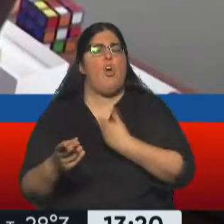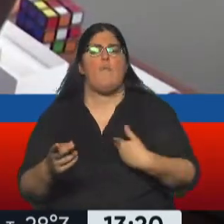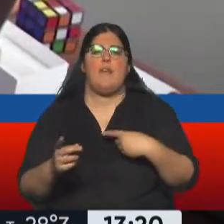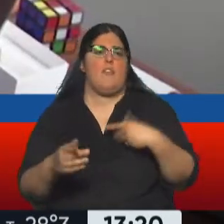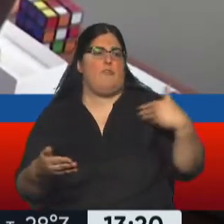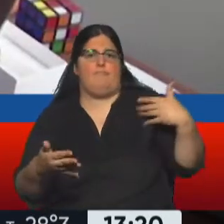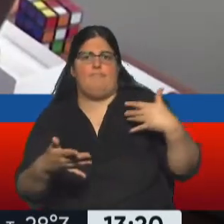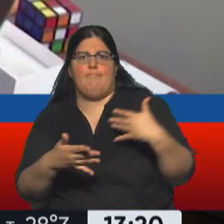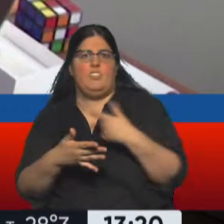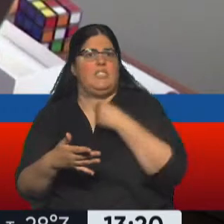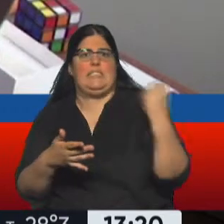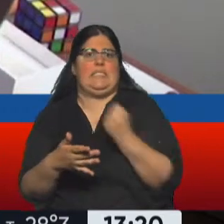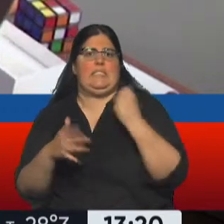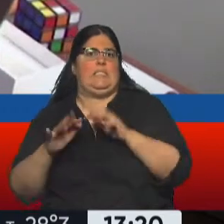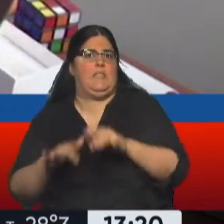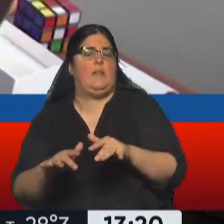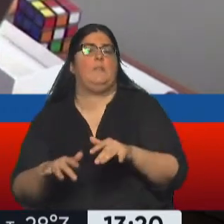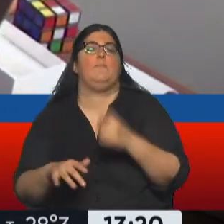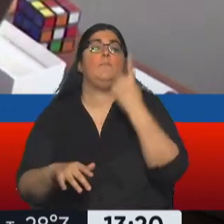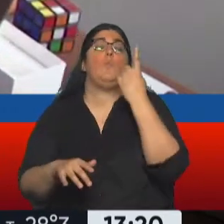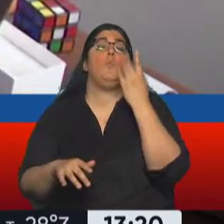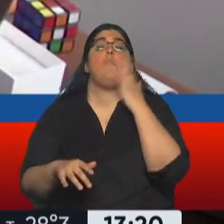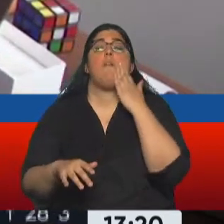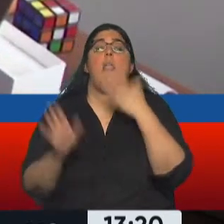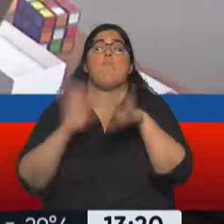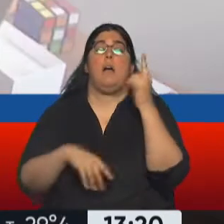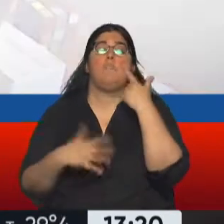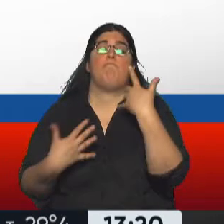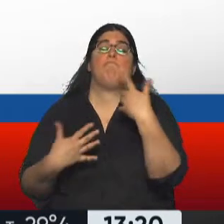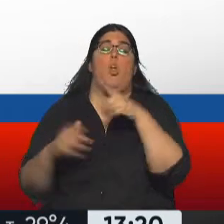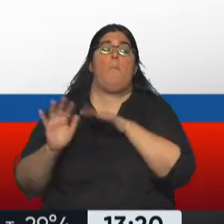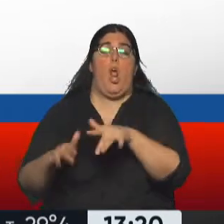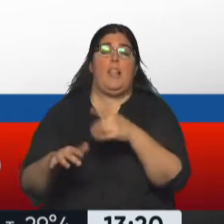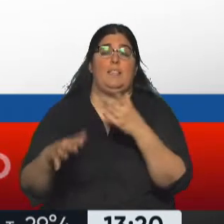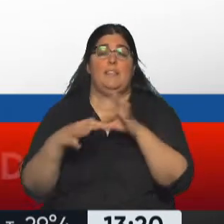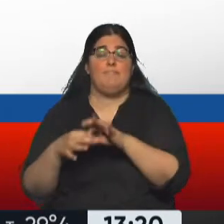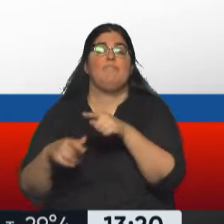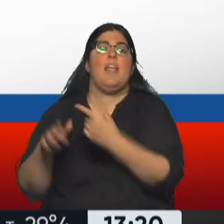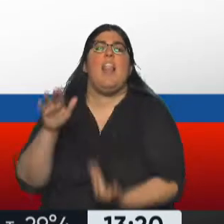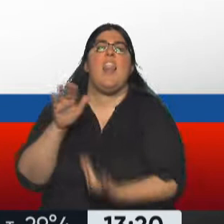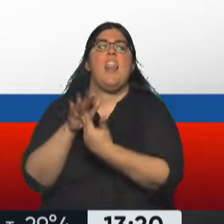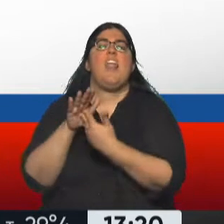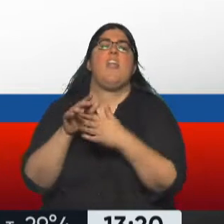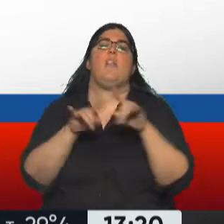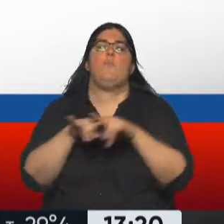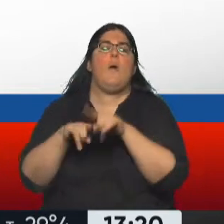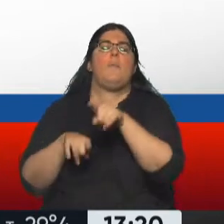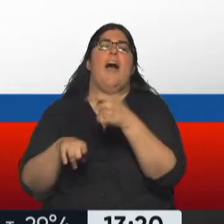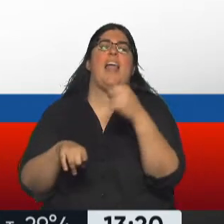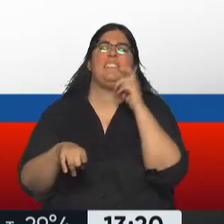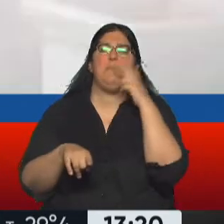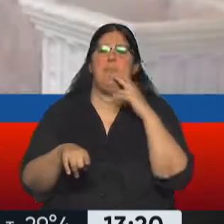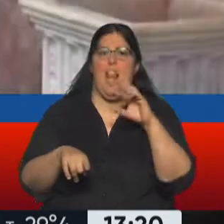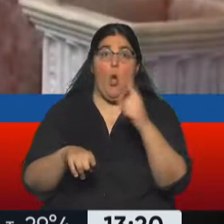último minuto. La cara más visible de la protesta fue Junior García Aguilera, líder de la plataforma Archipiélago. Un día antes